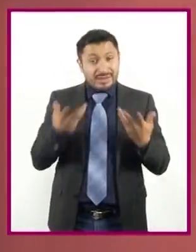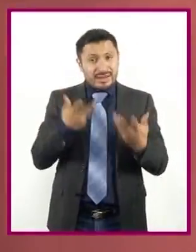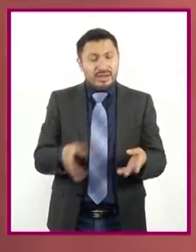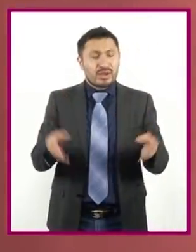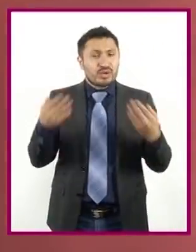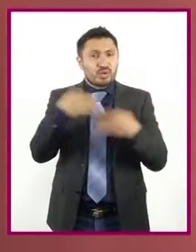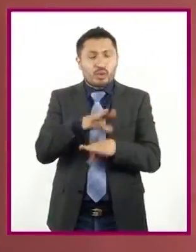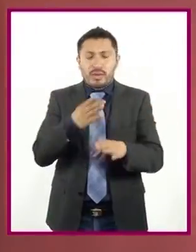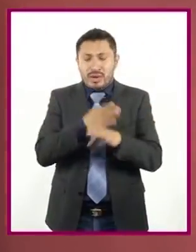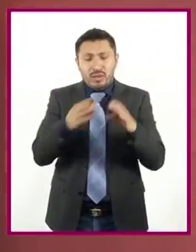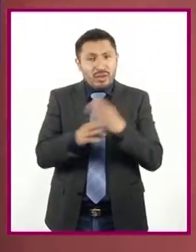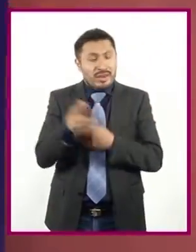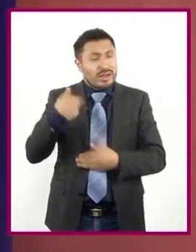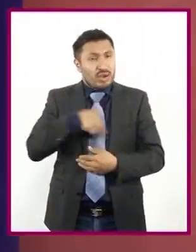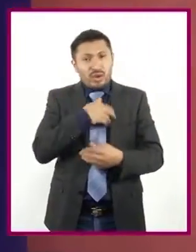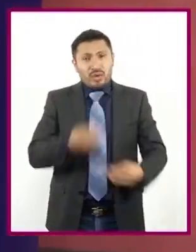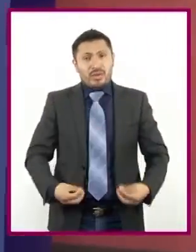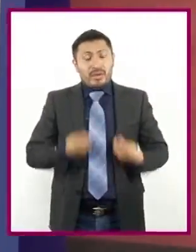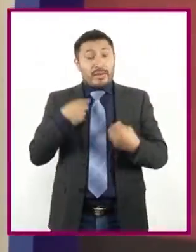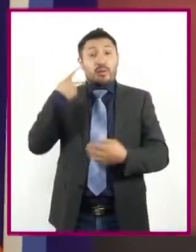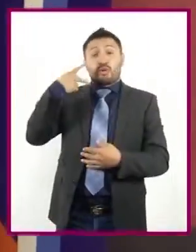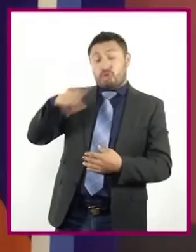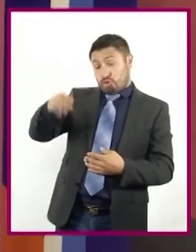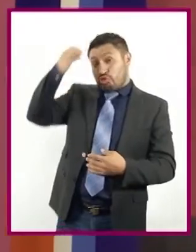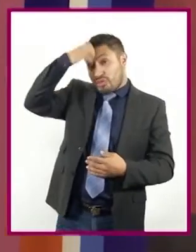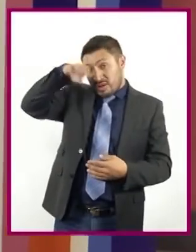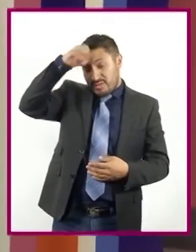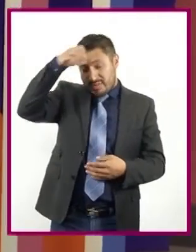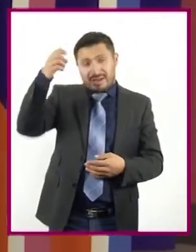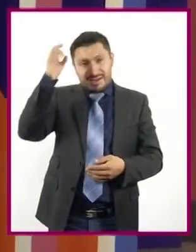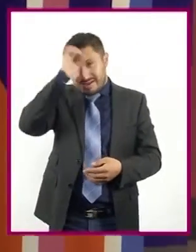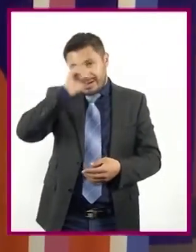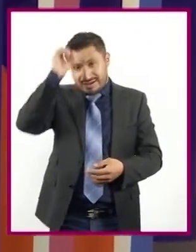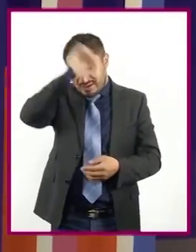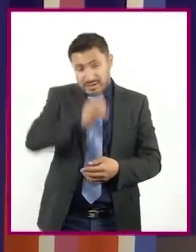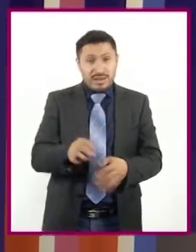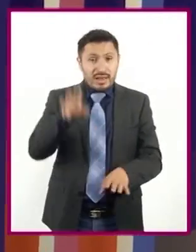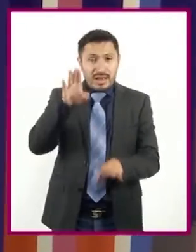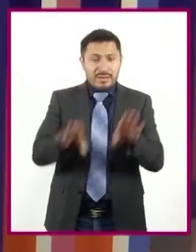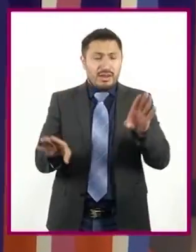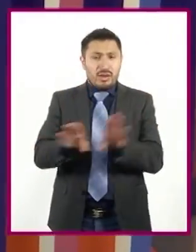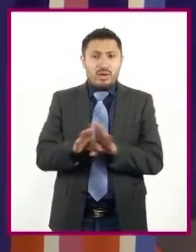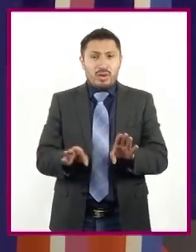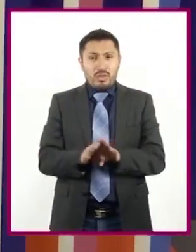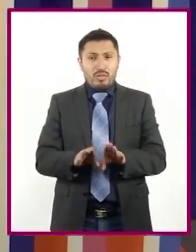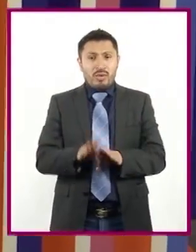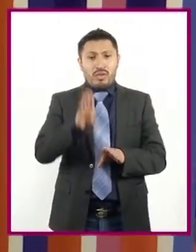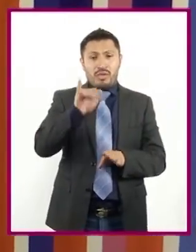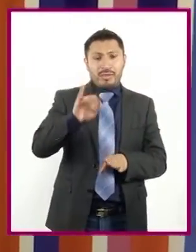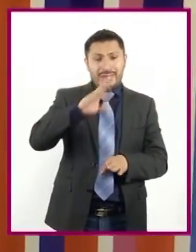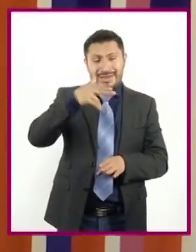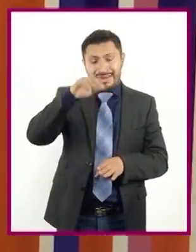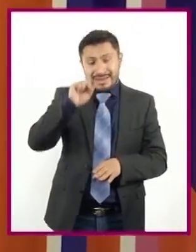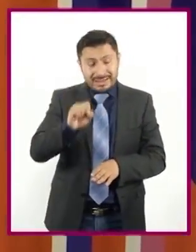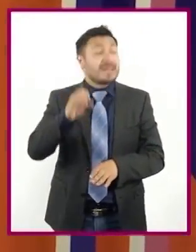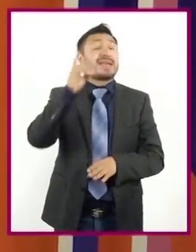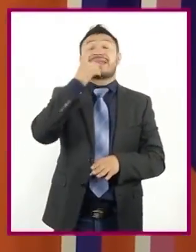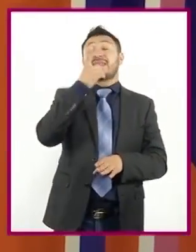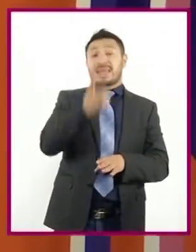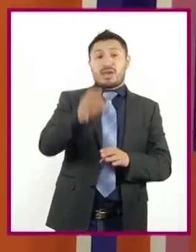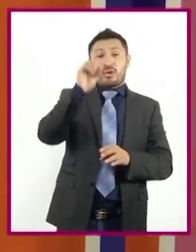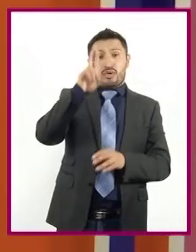estamos viviendo basados en su experiencia, muchas veces disfrazados de dichos o refranes para transmitir una opinión que